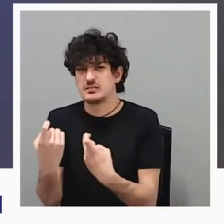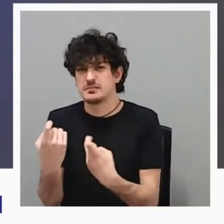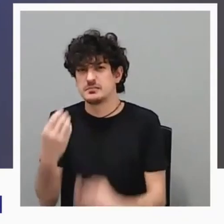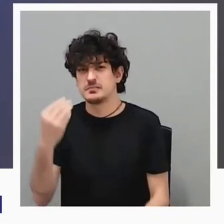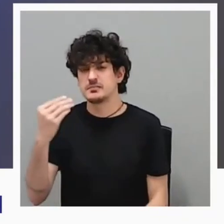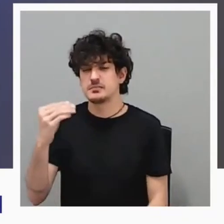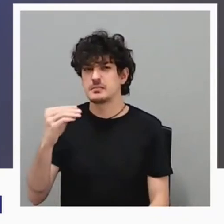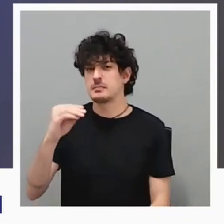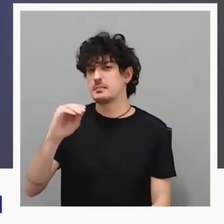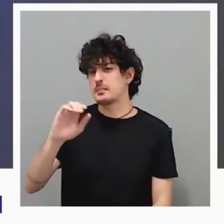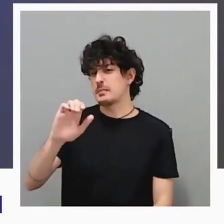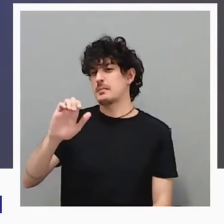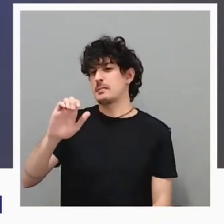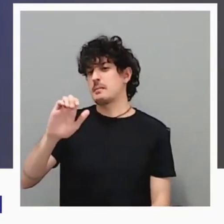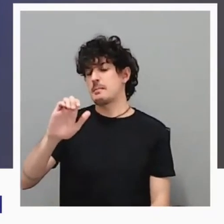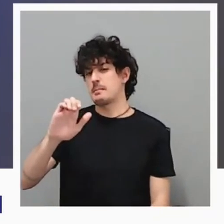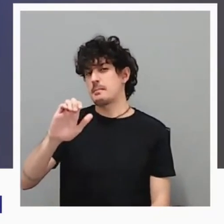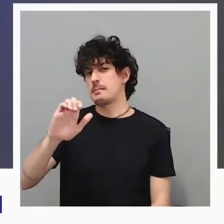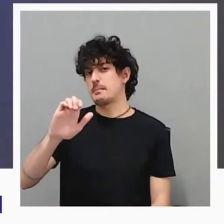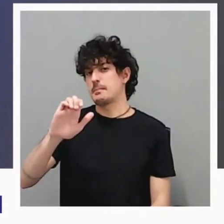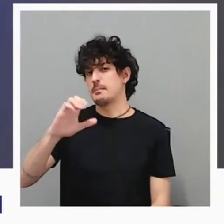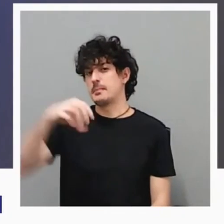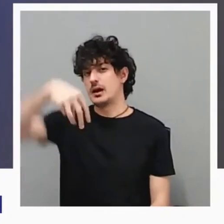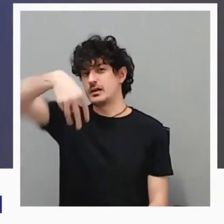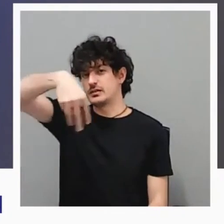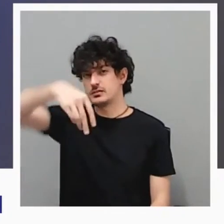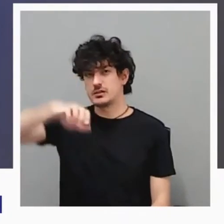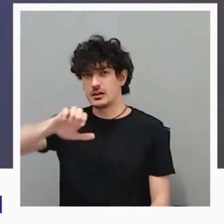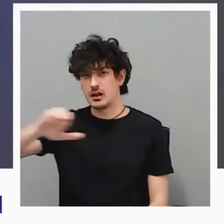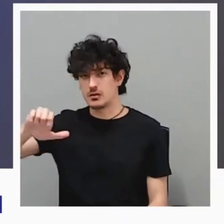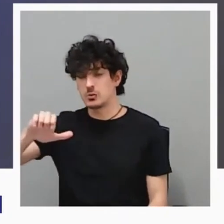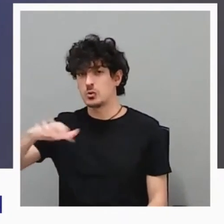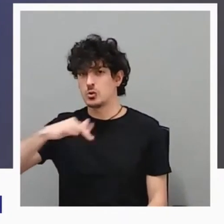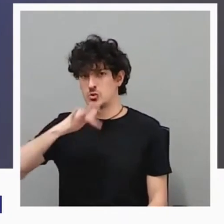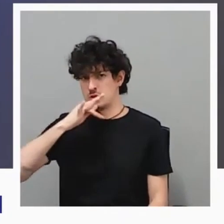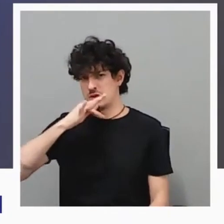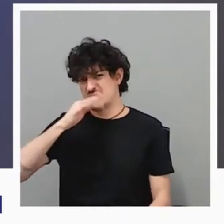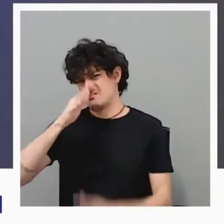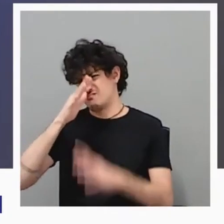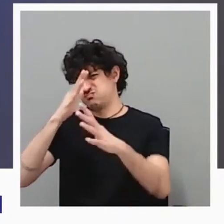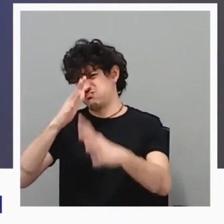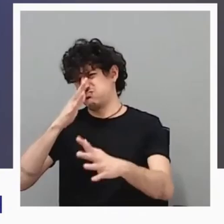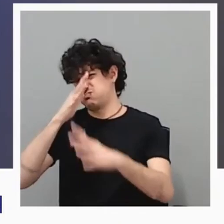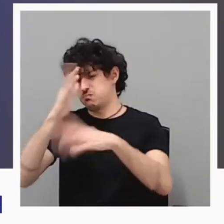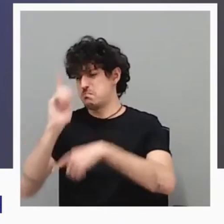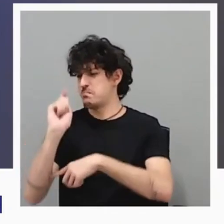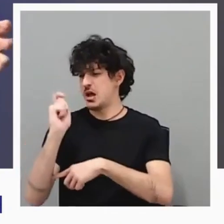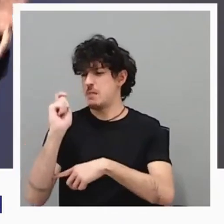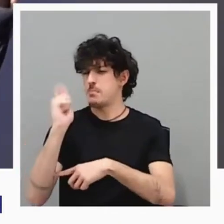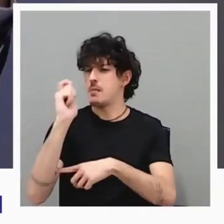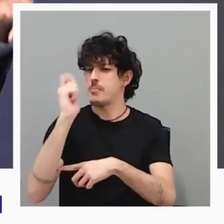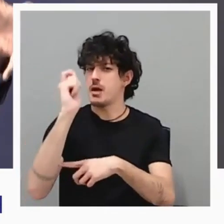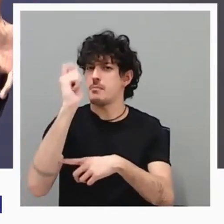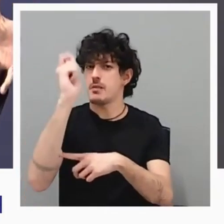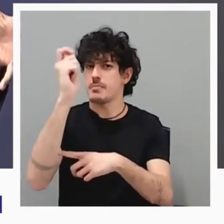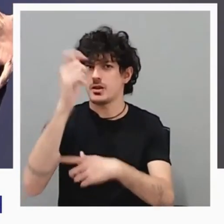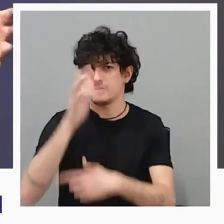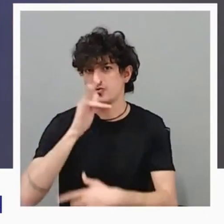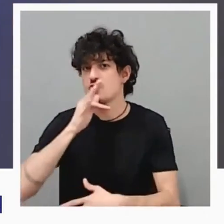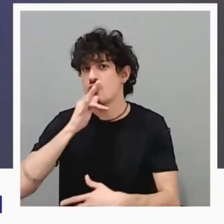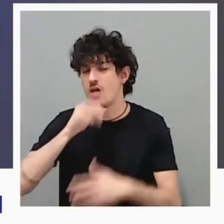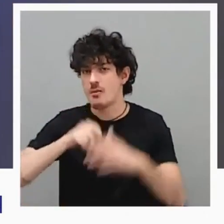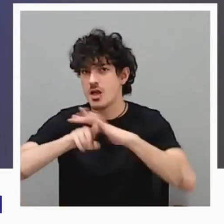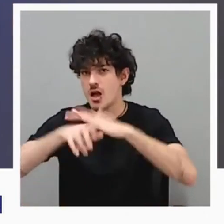décadas de éxito por delante, porque la innovación social no solamente es el emprendedor social, que desde luego lo